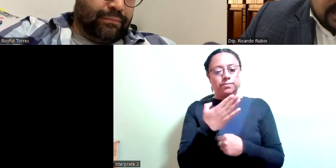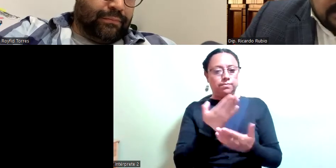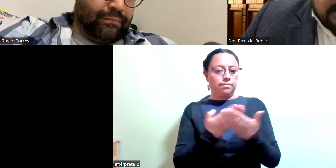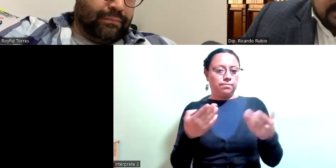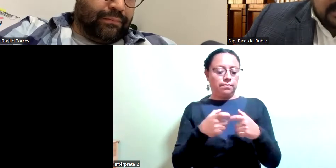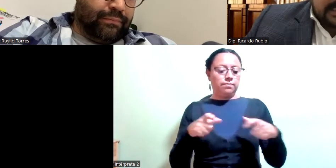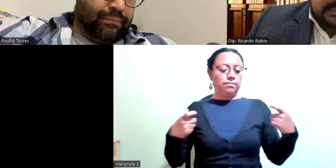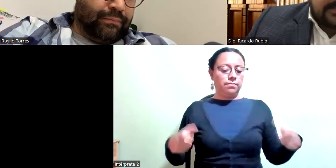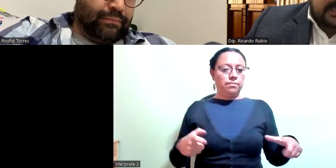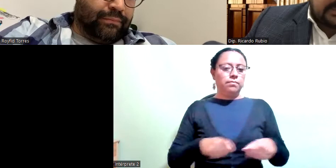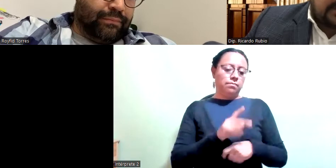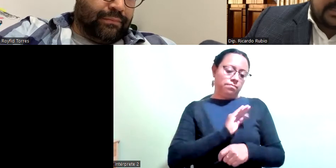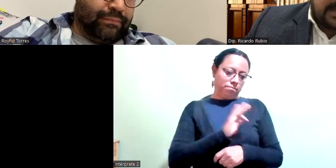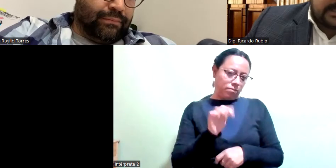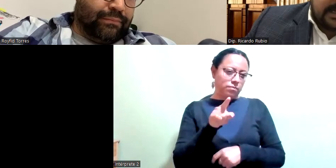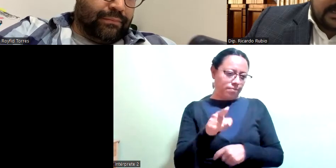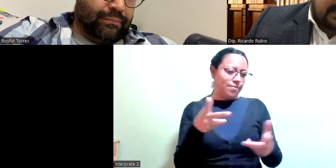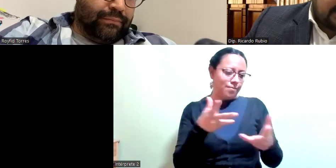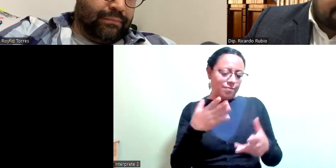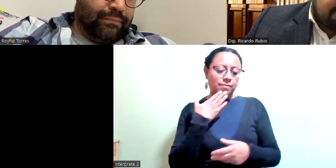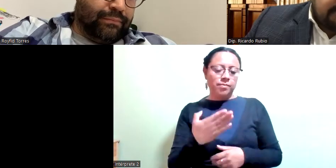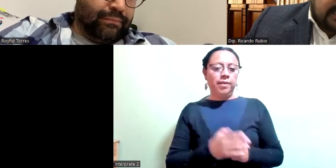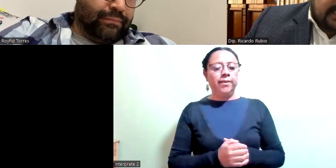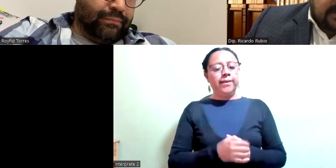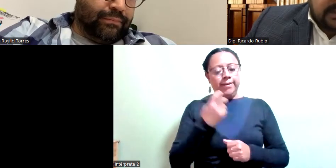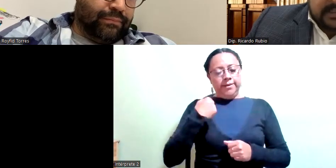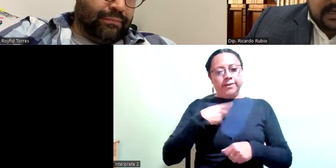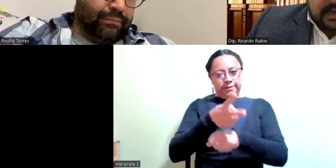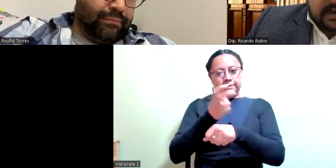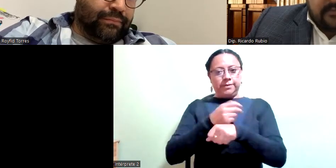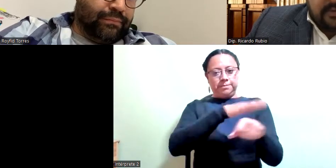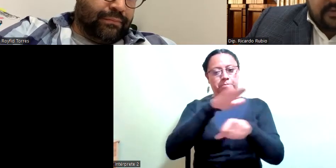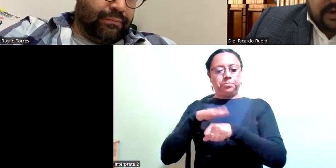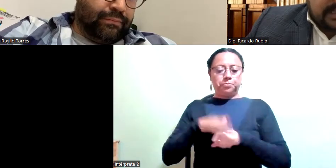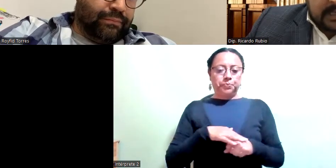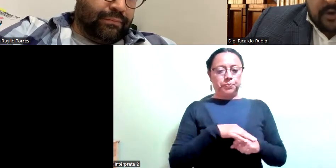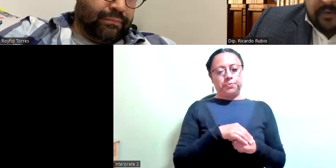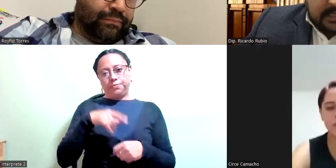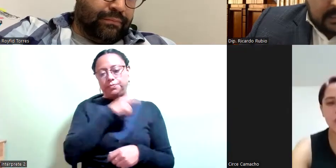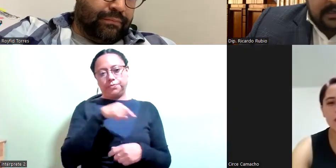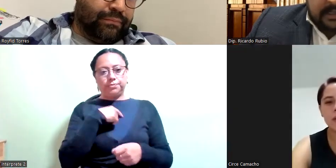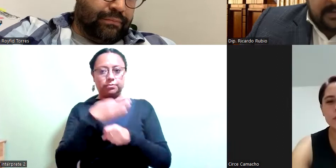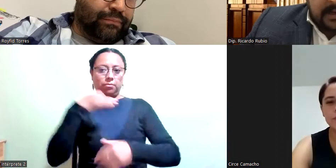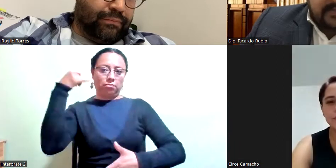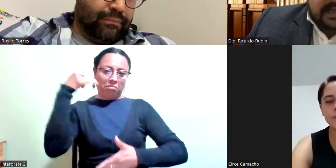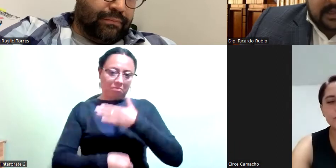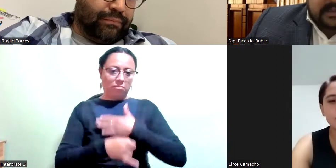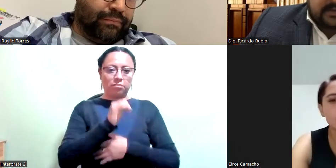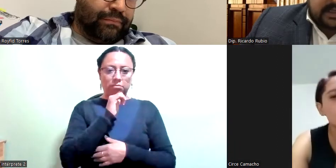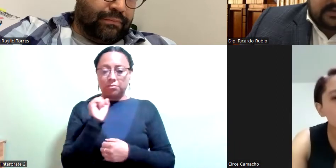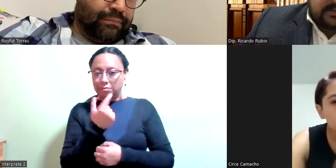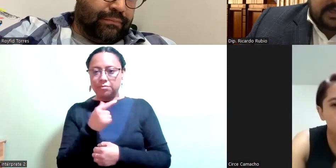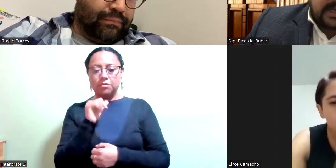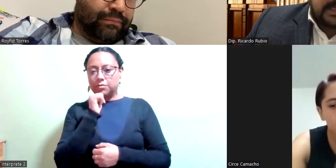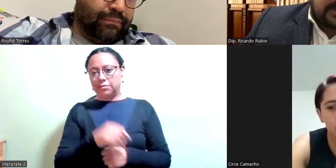háganlo bien. Esa es la invitación, nada más. Sin entrar otra vez al fondo. La verdad es que no dice el dictamen de qué tratan